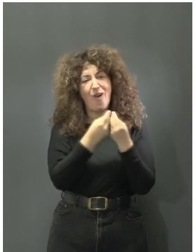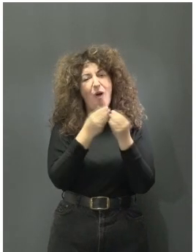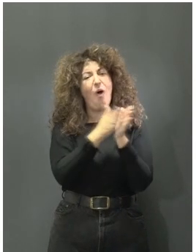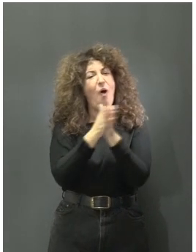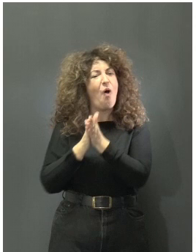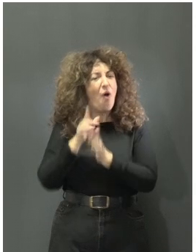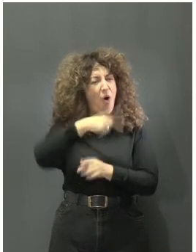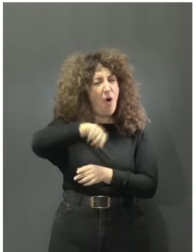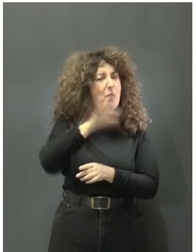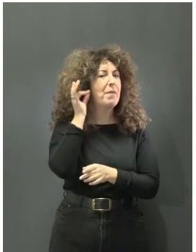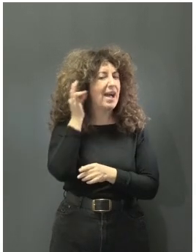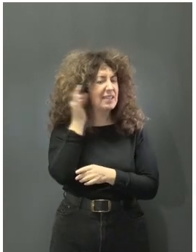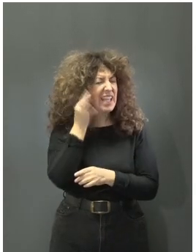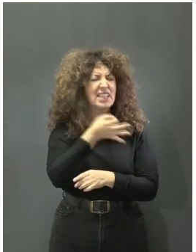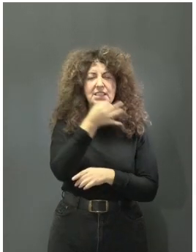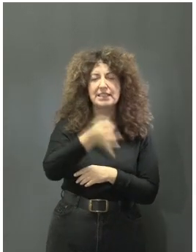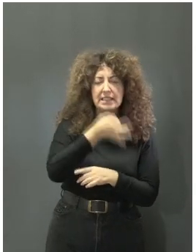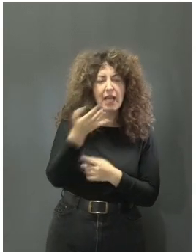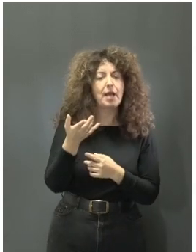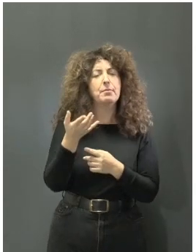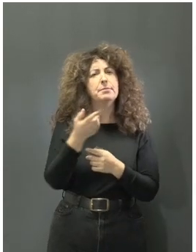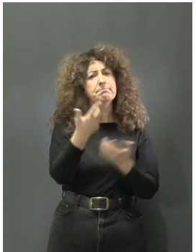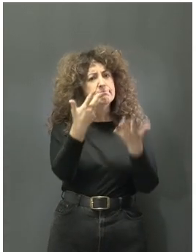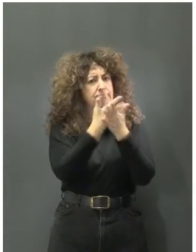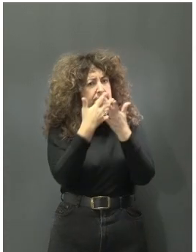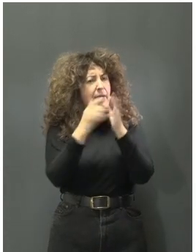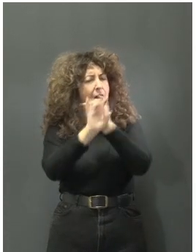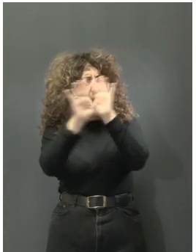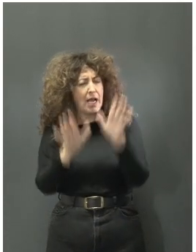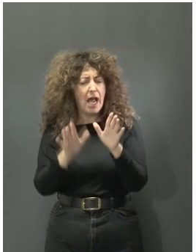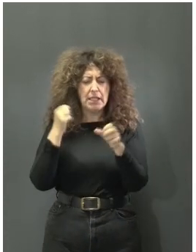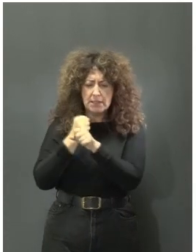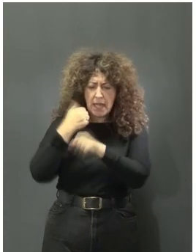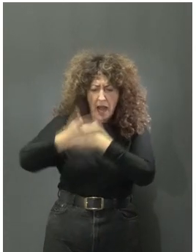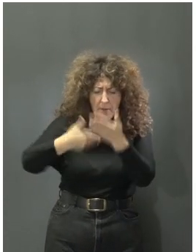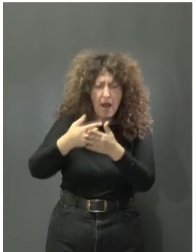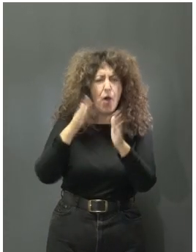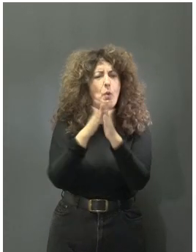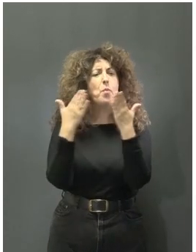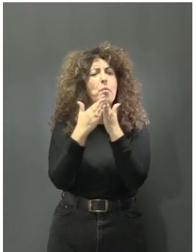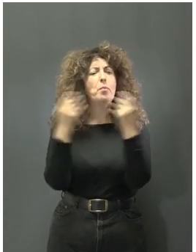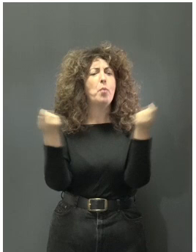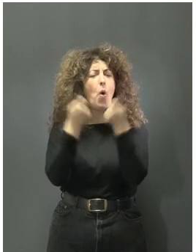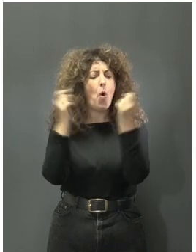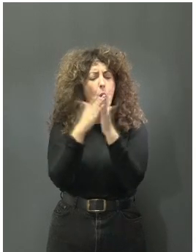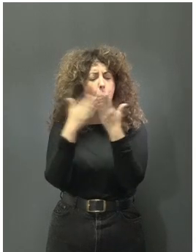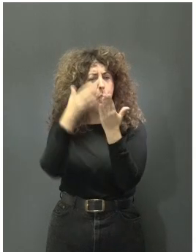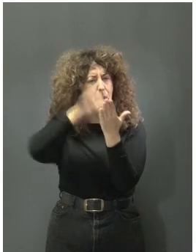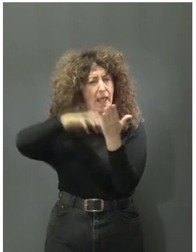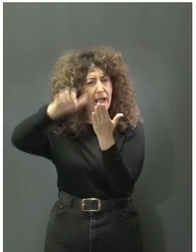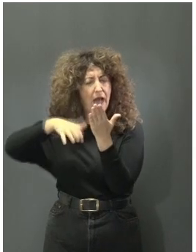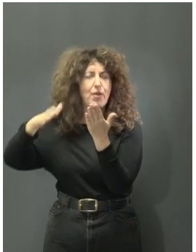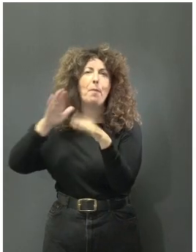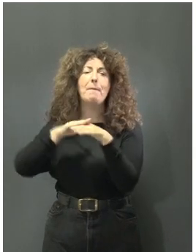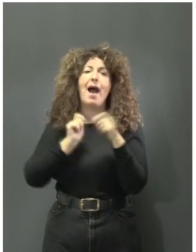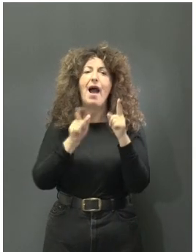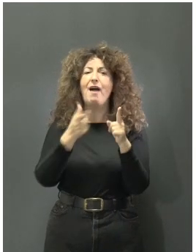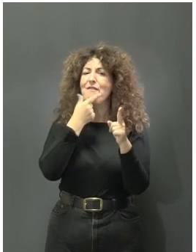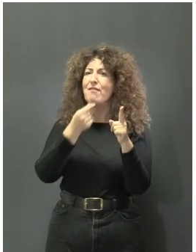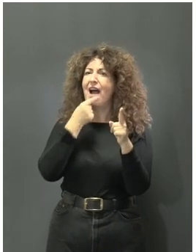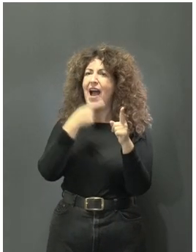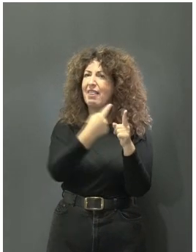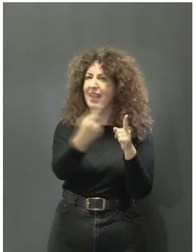quite de intentar aclarar, de trabajar, de sacar publicaciones que facilitaran el camino a